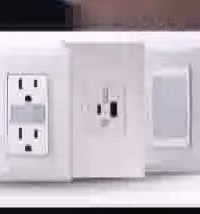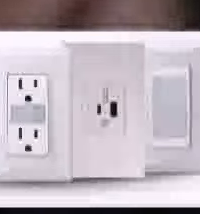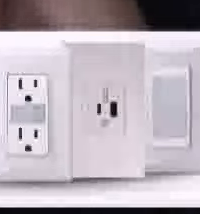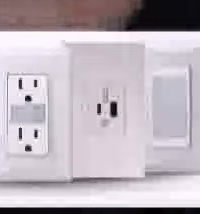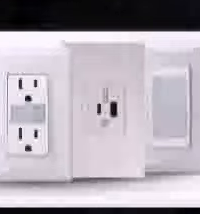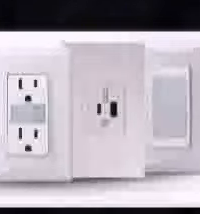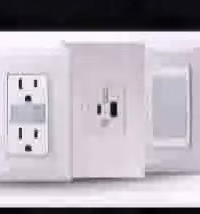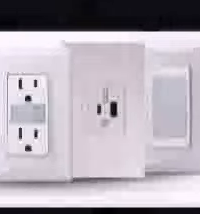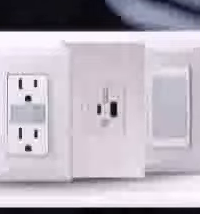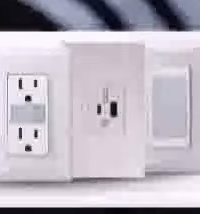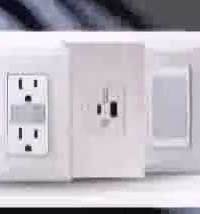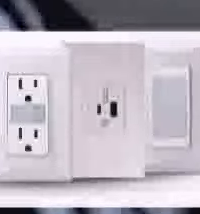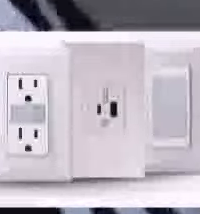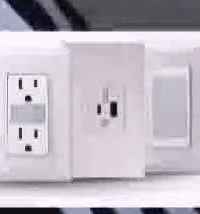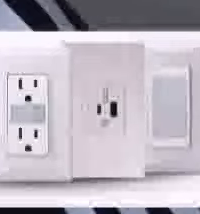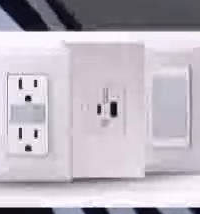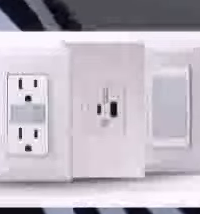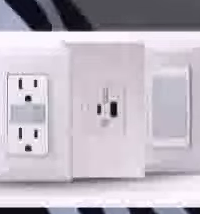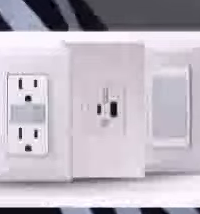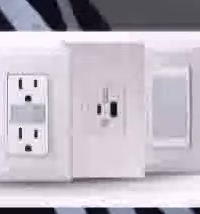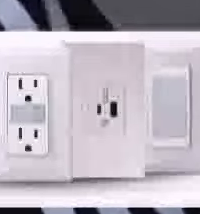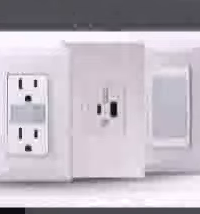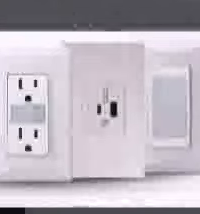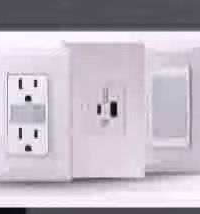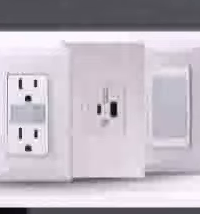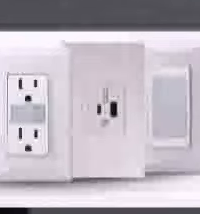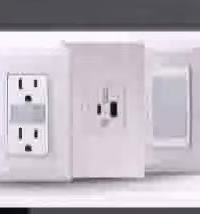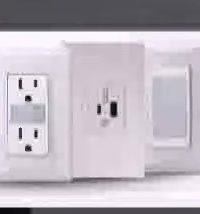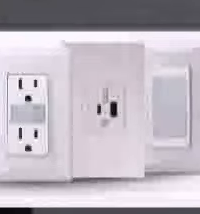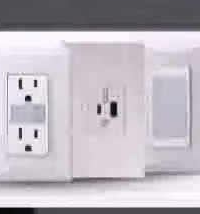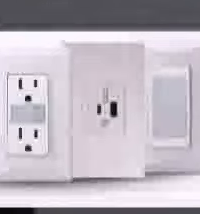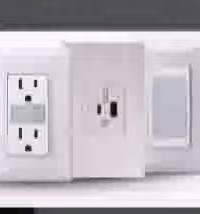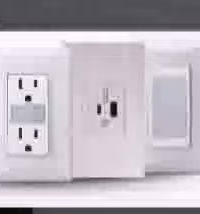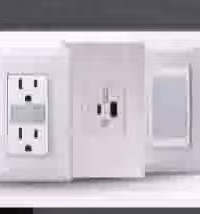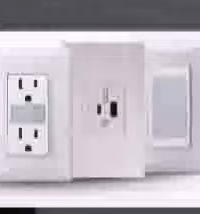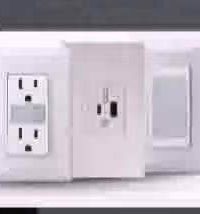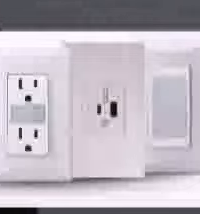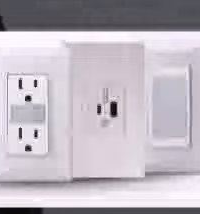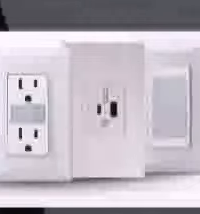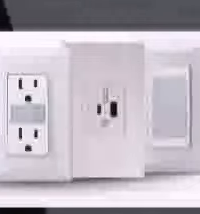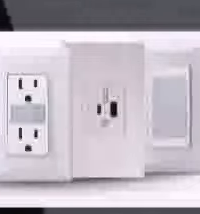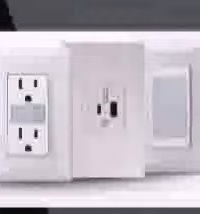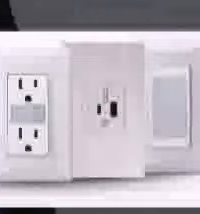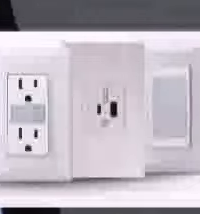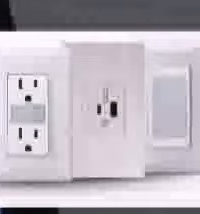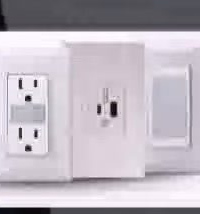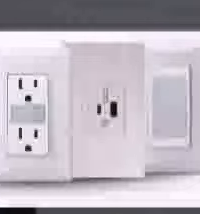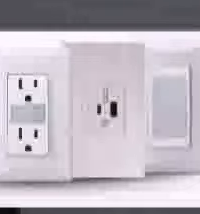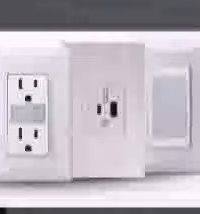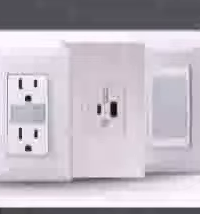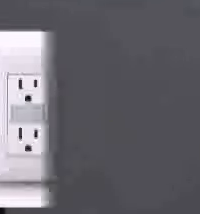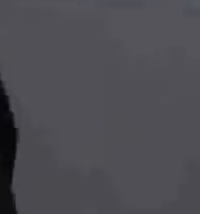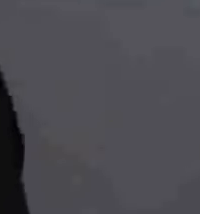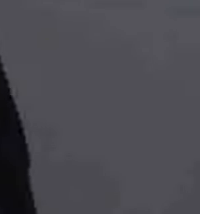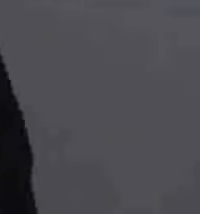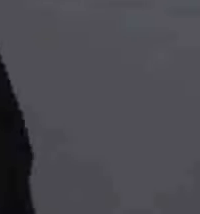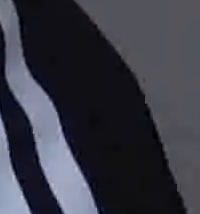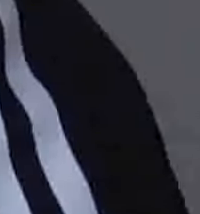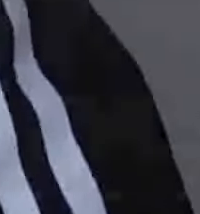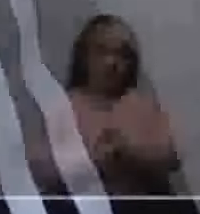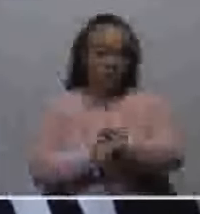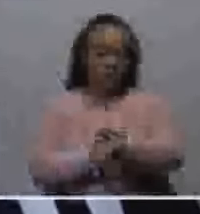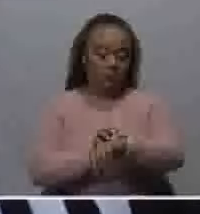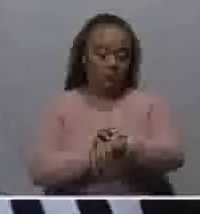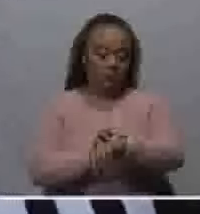bueno, hicimos esto bien, la próxima será. No venir solamente a decir, ah, hoy jugamos bien, pero perdimos, hoy jugamos bien, pero perdimos.